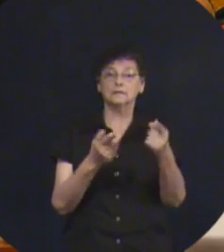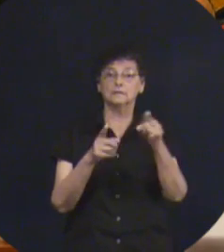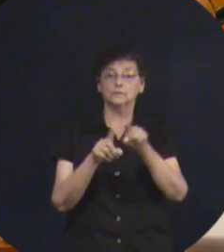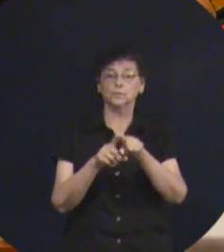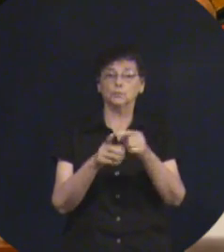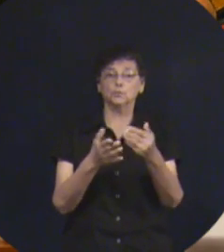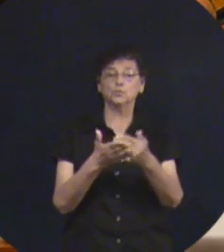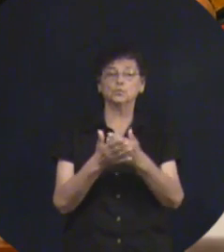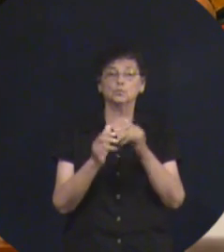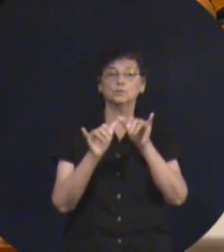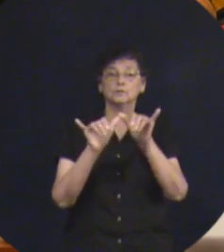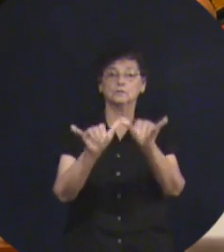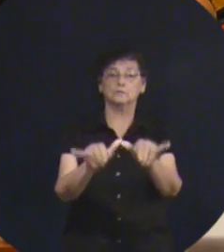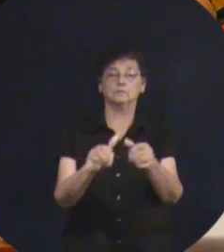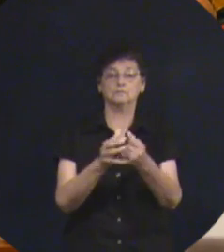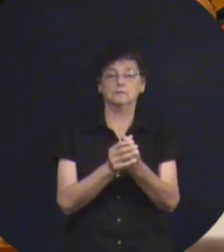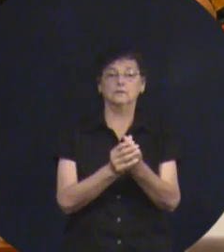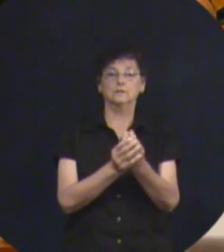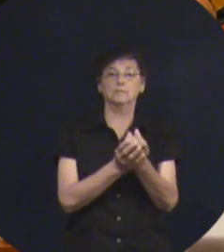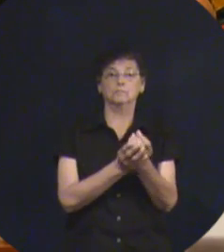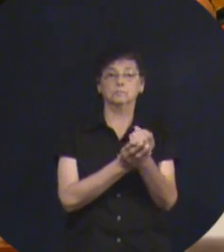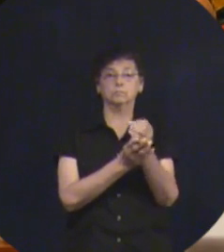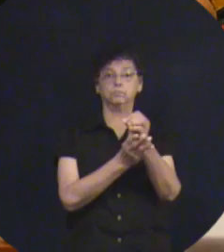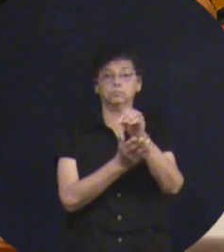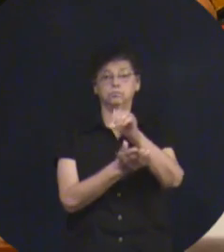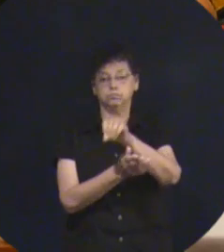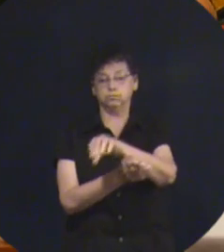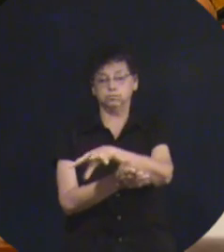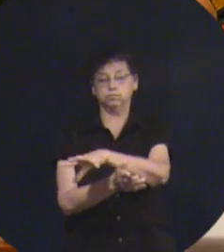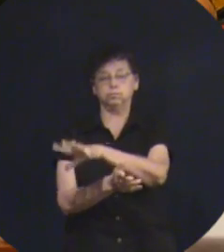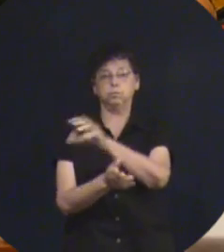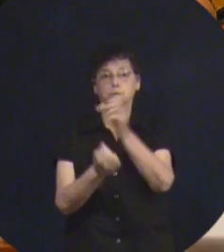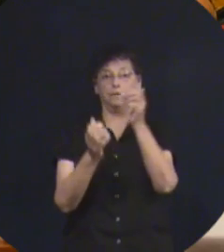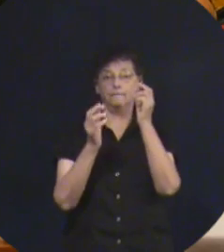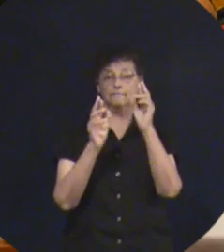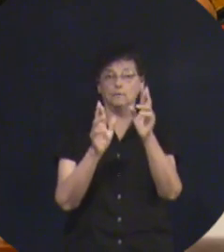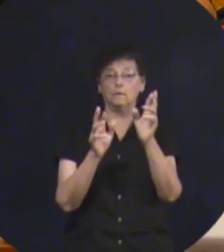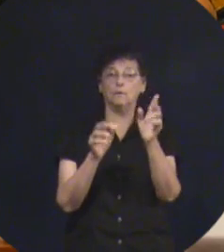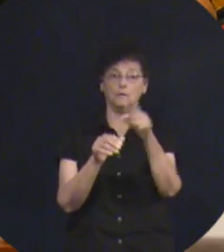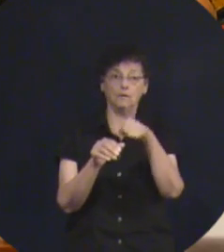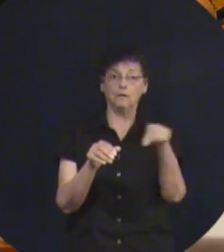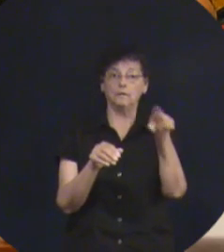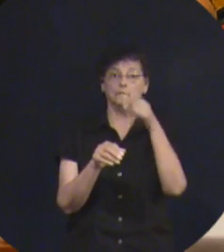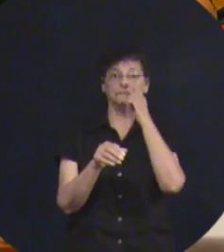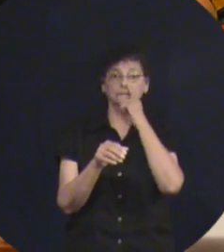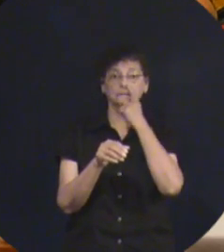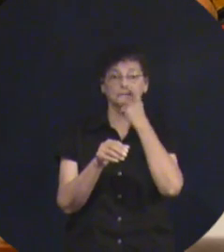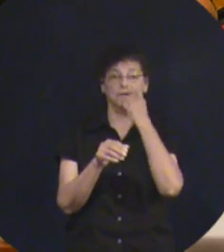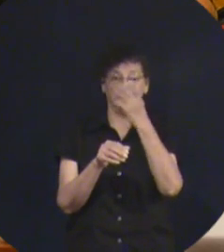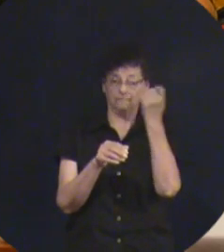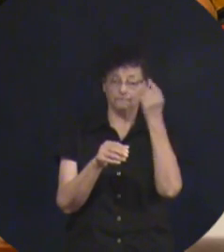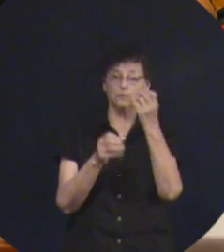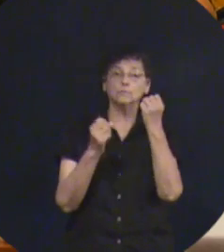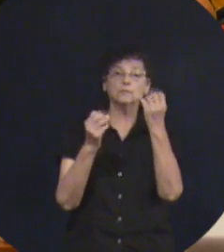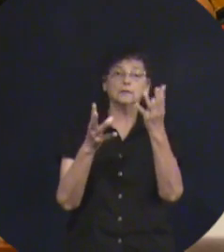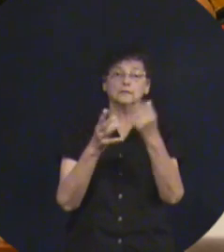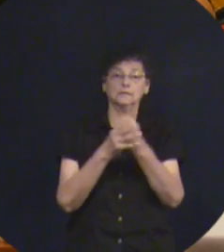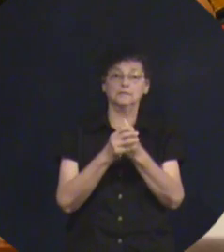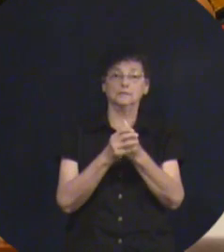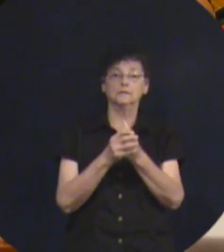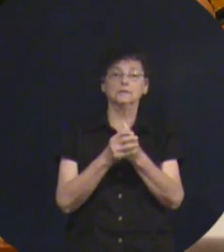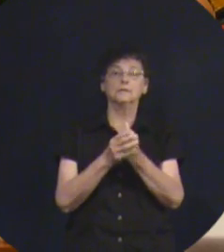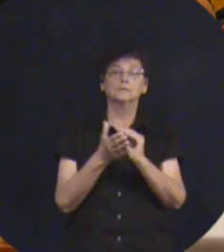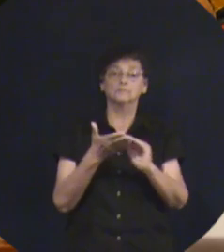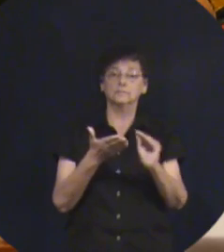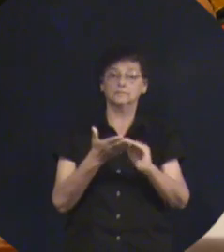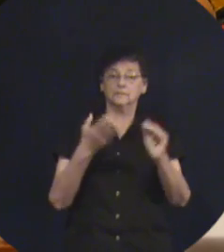la alianza nueva y eterna, que será derramada por ustedes y por muchos